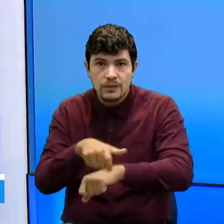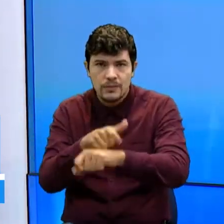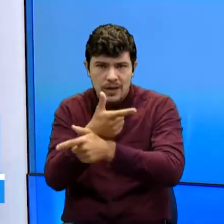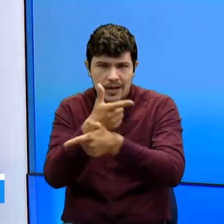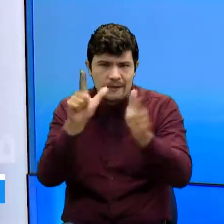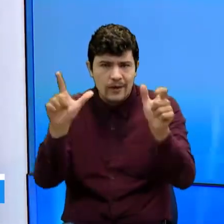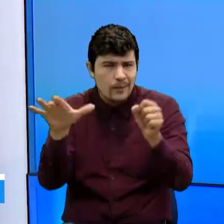por aquí por el Canal TRO